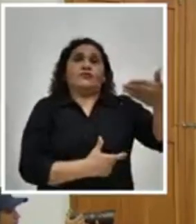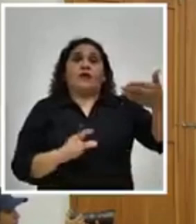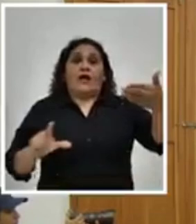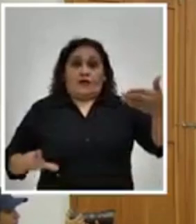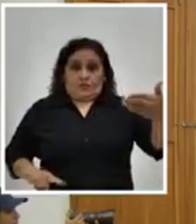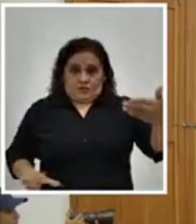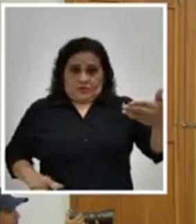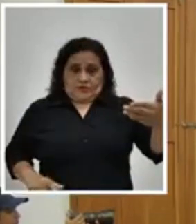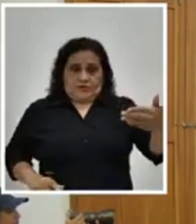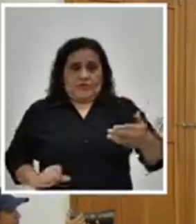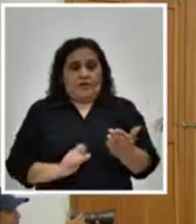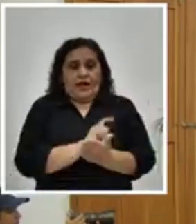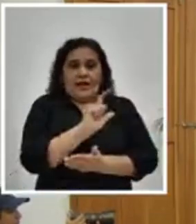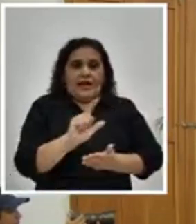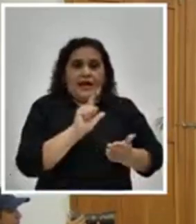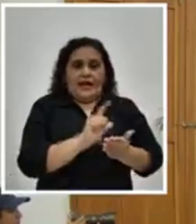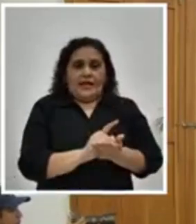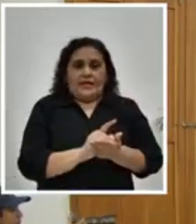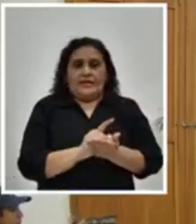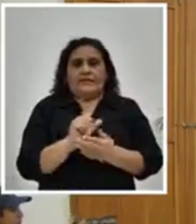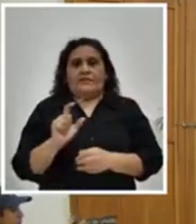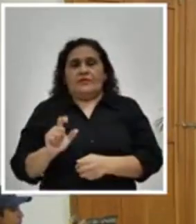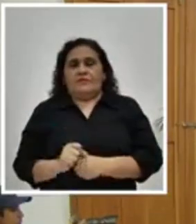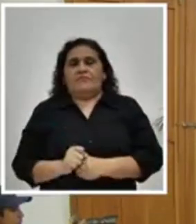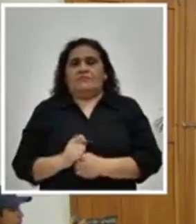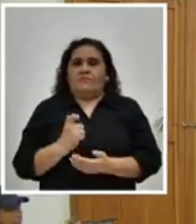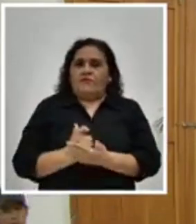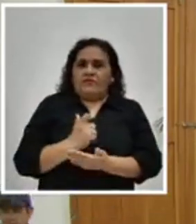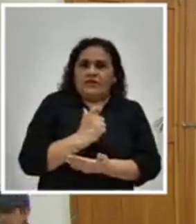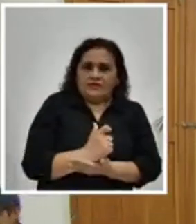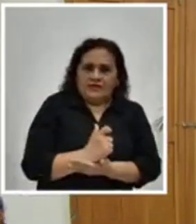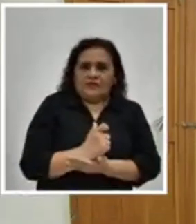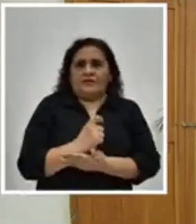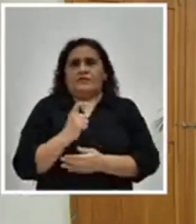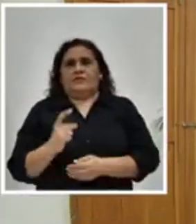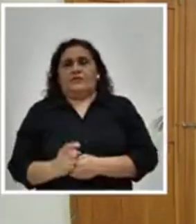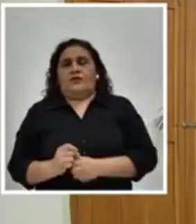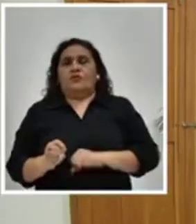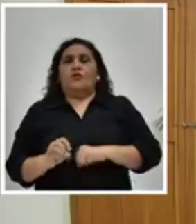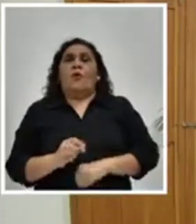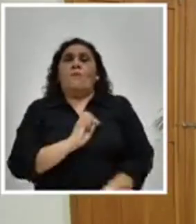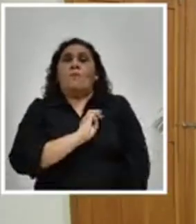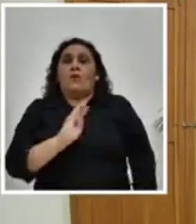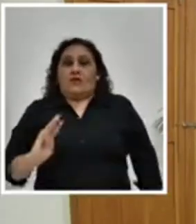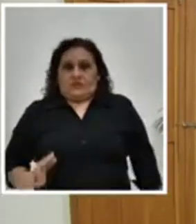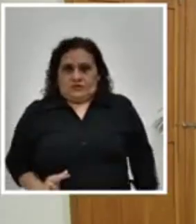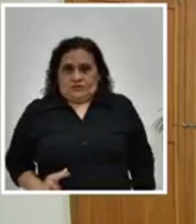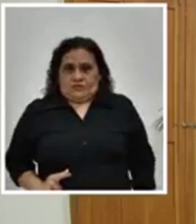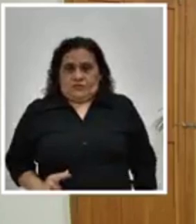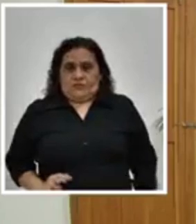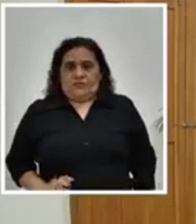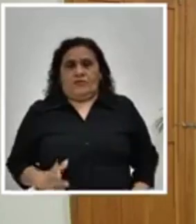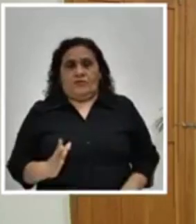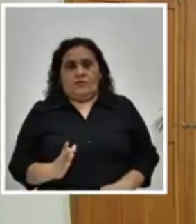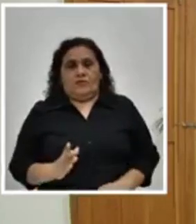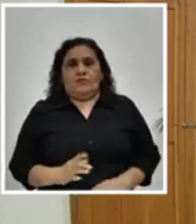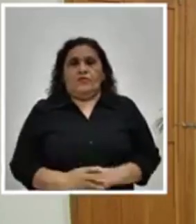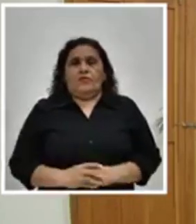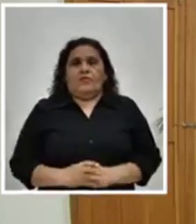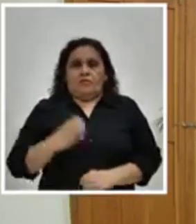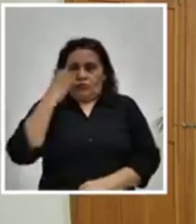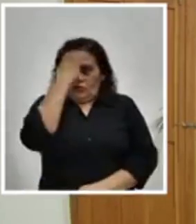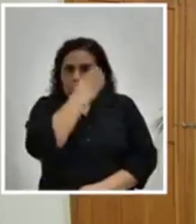la Ley de Disciplina Financiera de las Entidades Federativas y de los Municipios, a través del Sistema de Evaluación